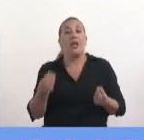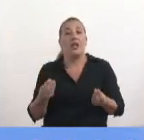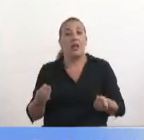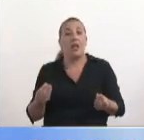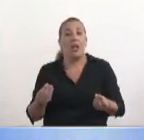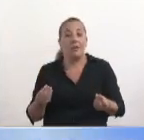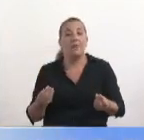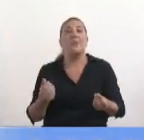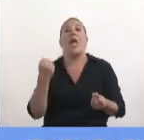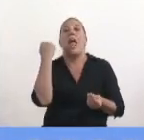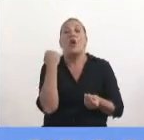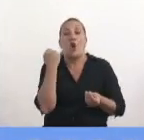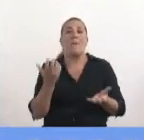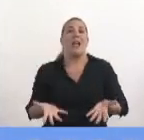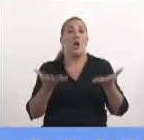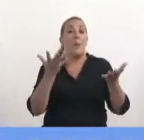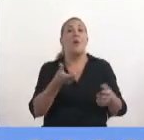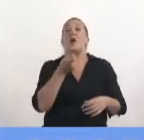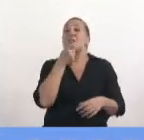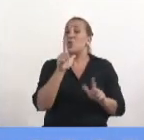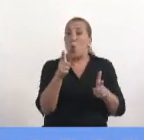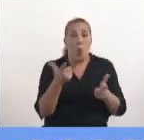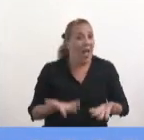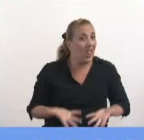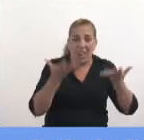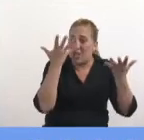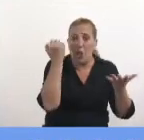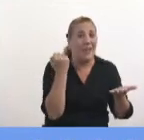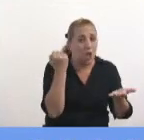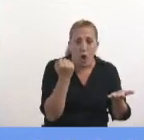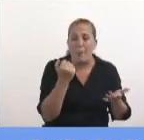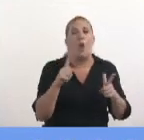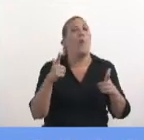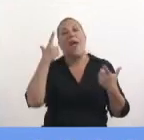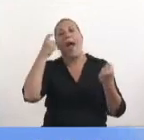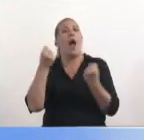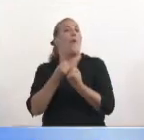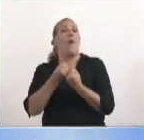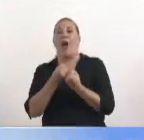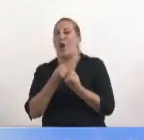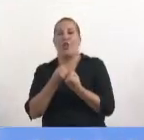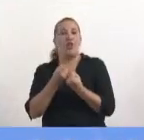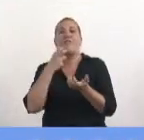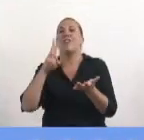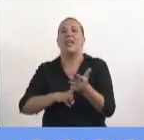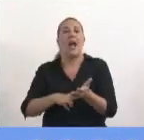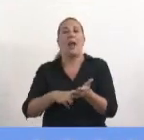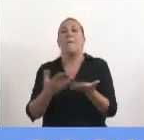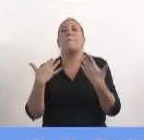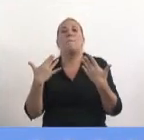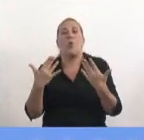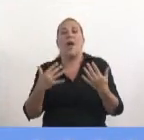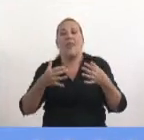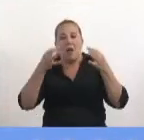una economía en crecimiento, porque sin economía en crecimiento no hay ningún consenso o pacto fiscal que se llame que pueda